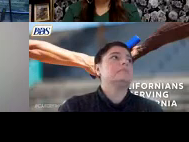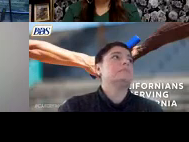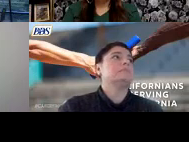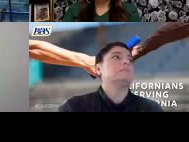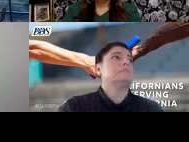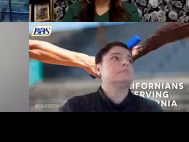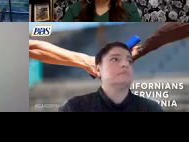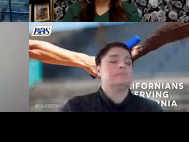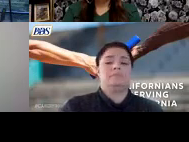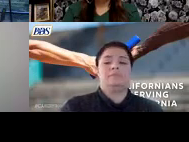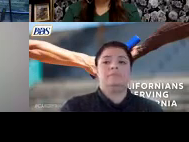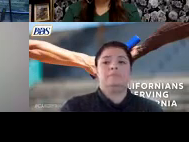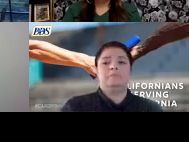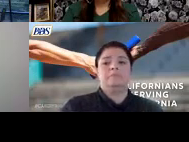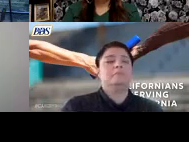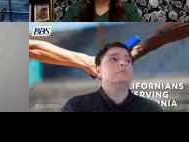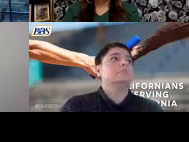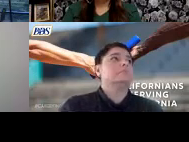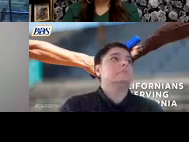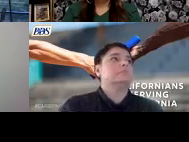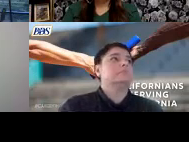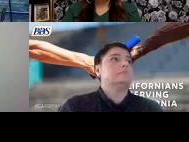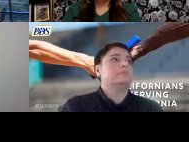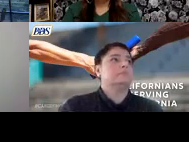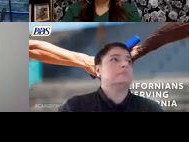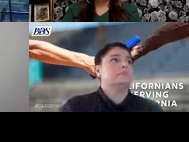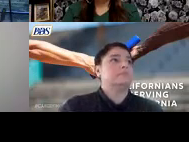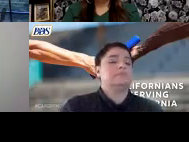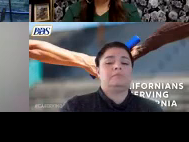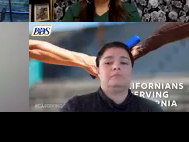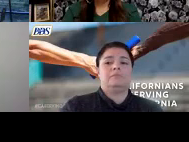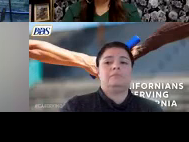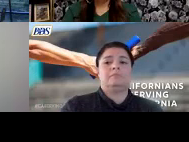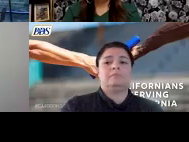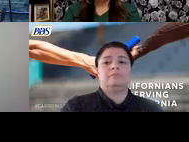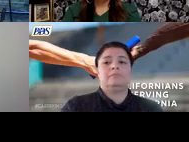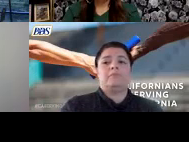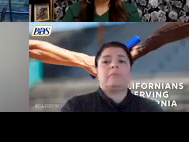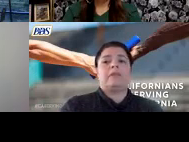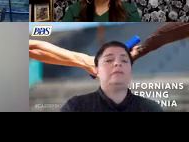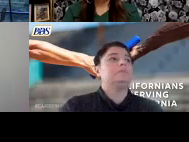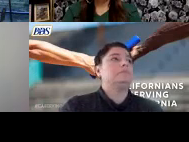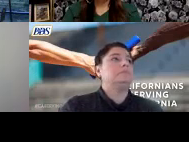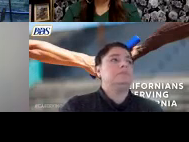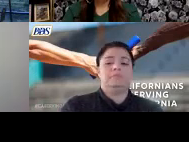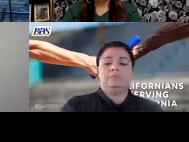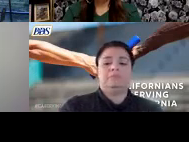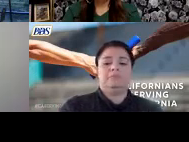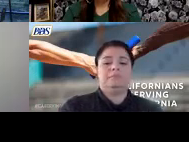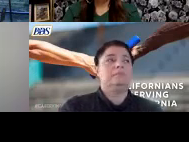escrito esta subvención. Así que en el 2016, el SB 210 envió una